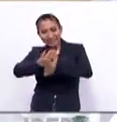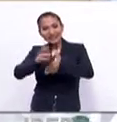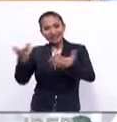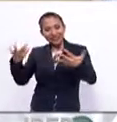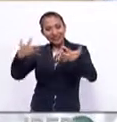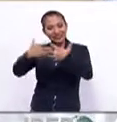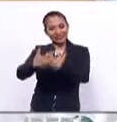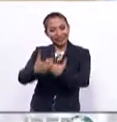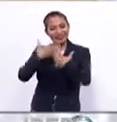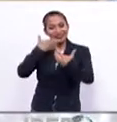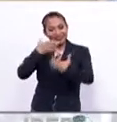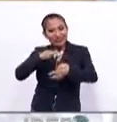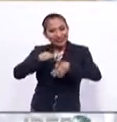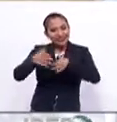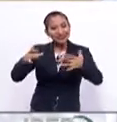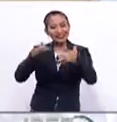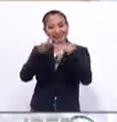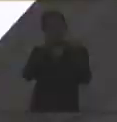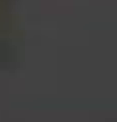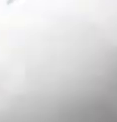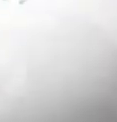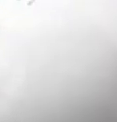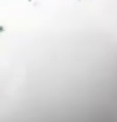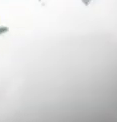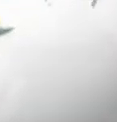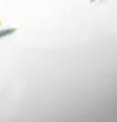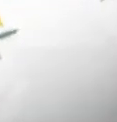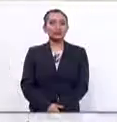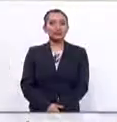de integración, de eficiencia en la conectividad.